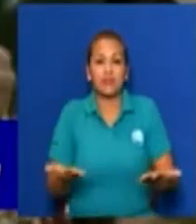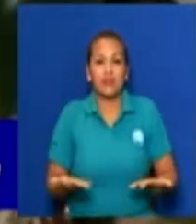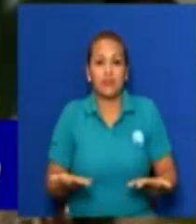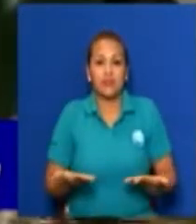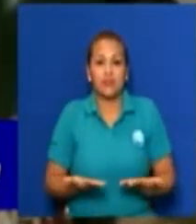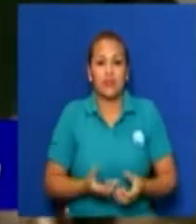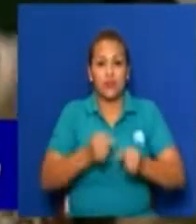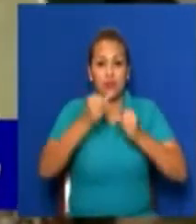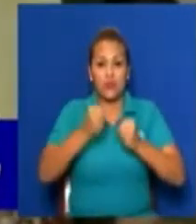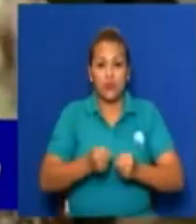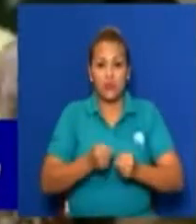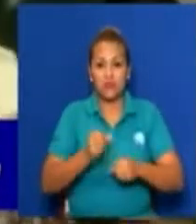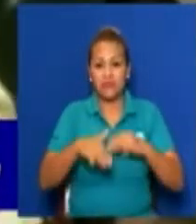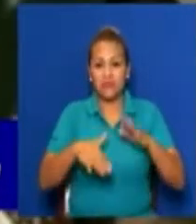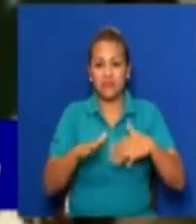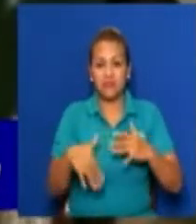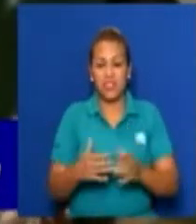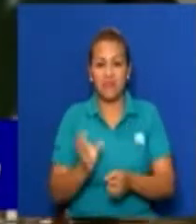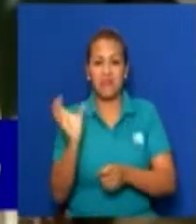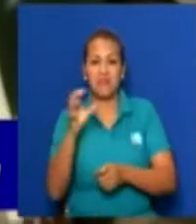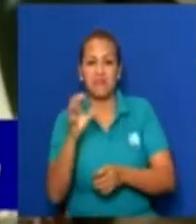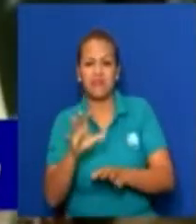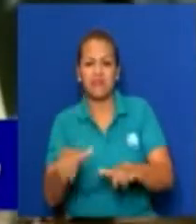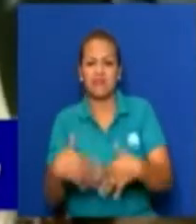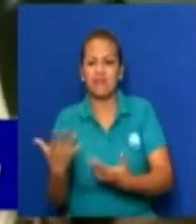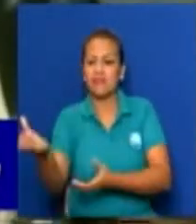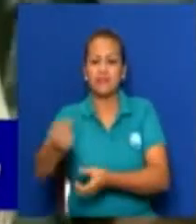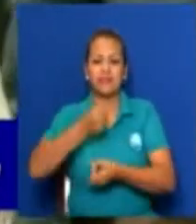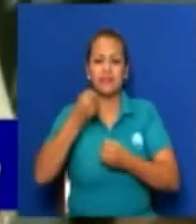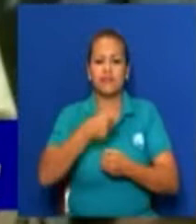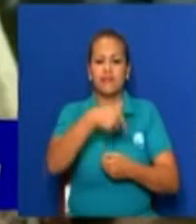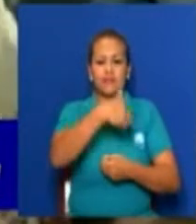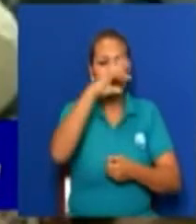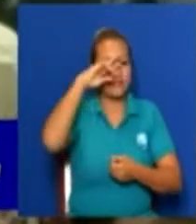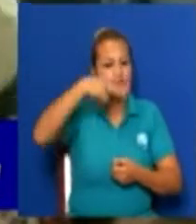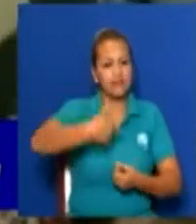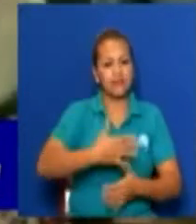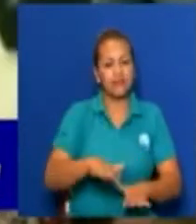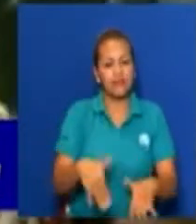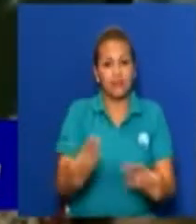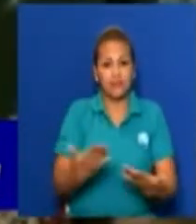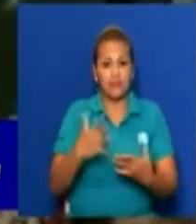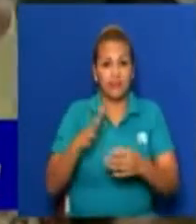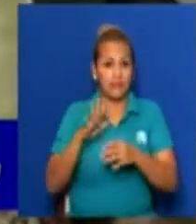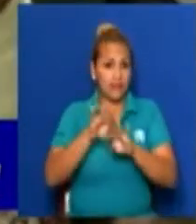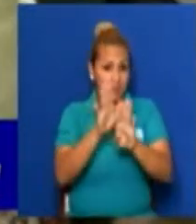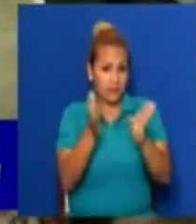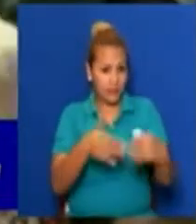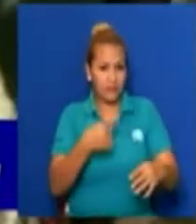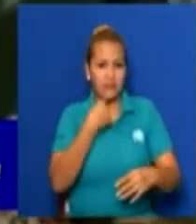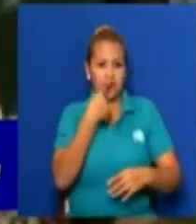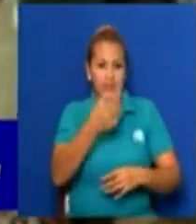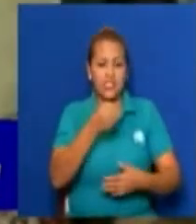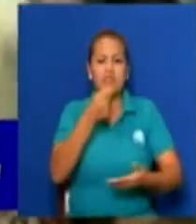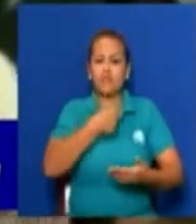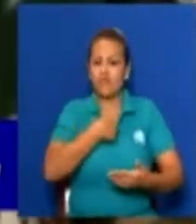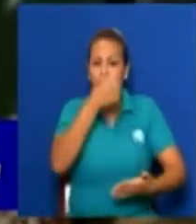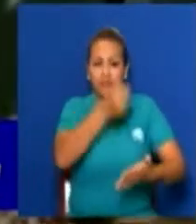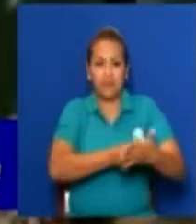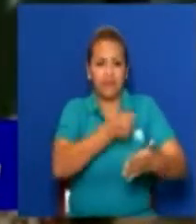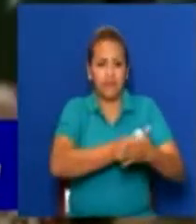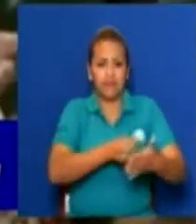es el hombre reclama su papel de proveedor, y la mujer, aún cuando dice que lucha por la